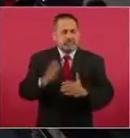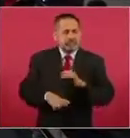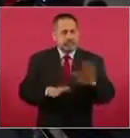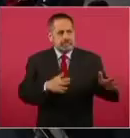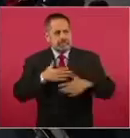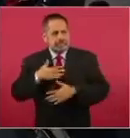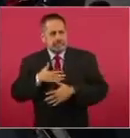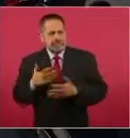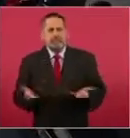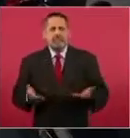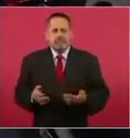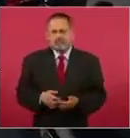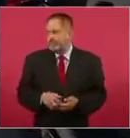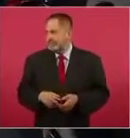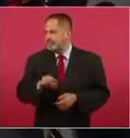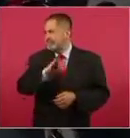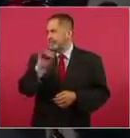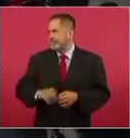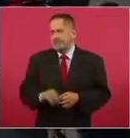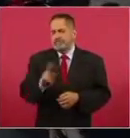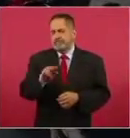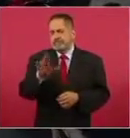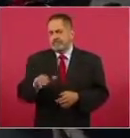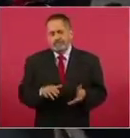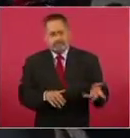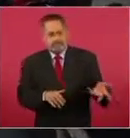esa extensión del territorio nunca